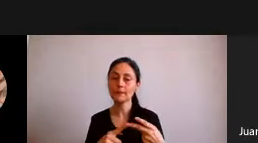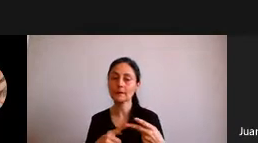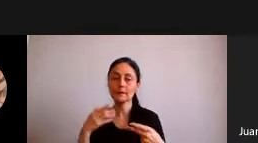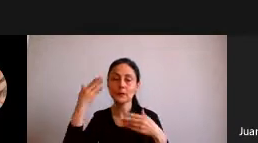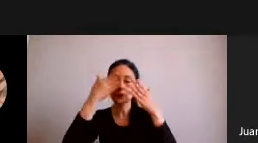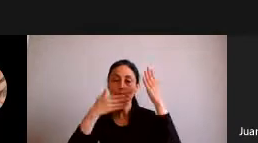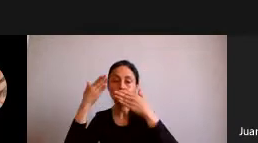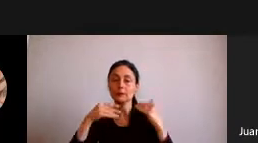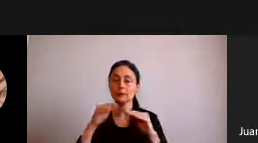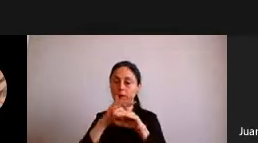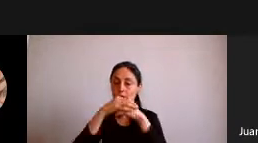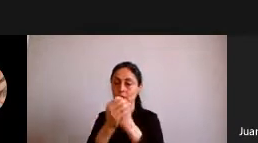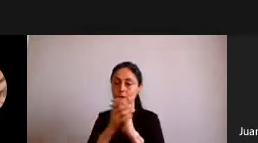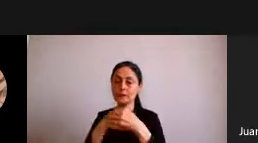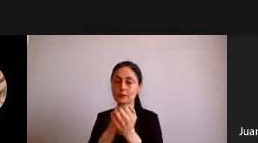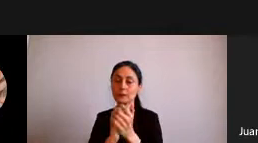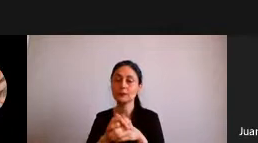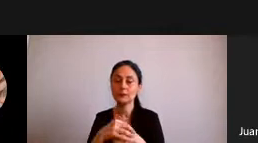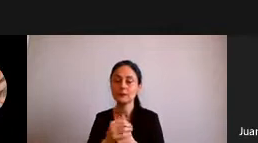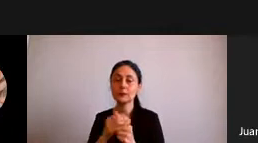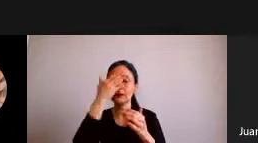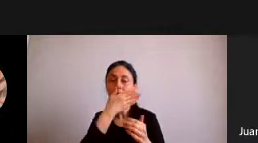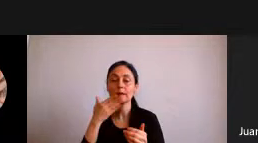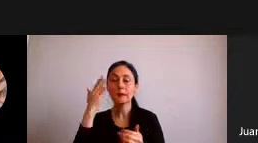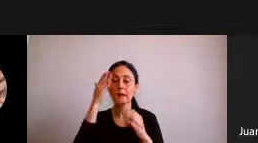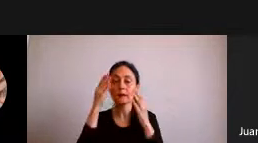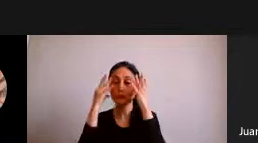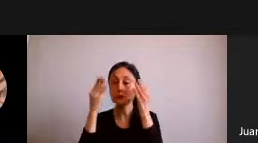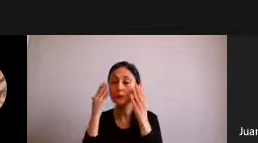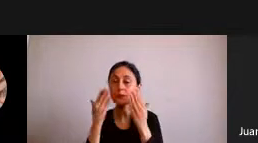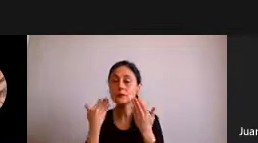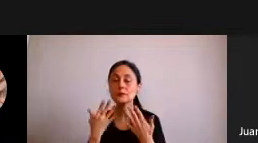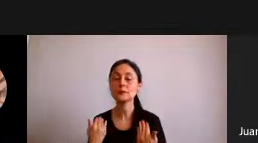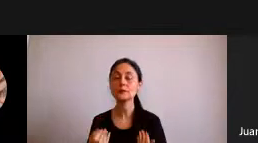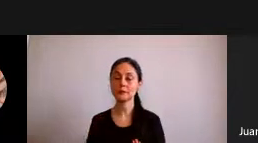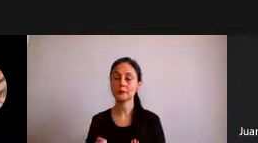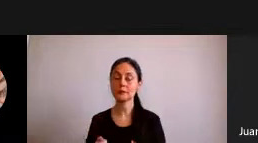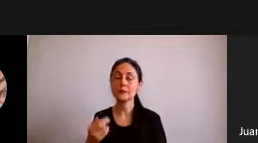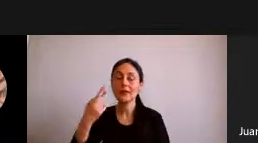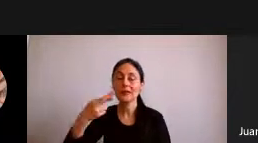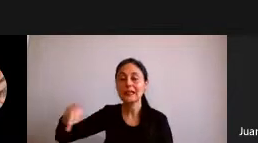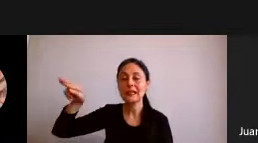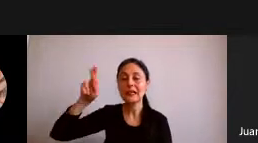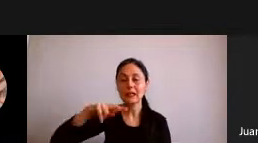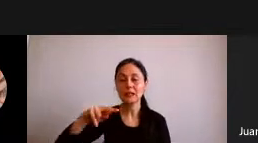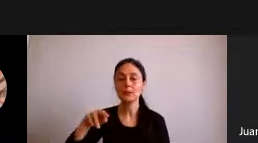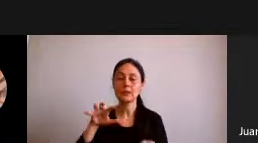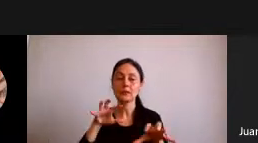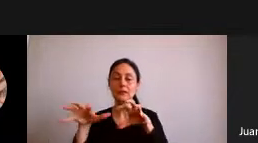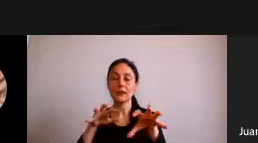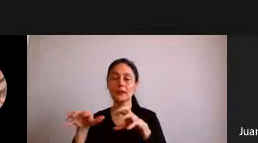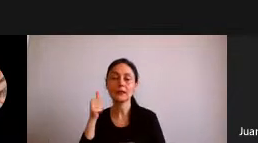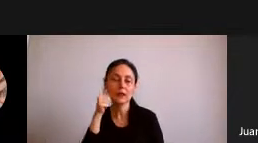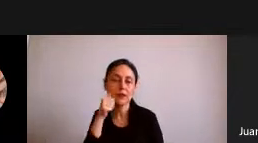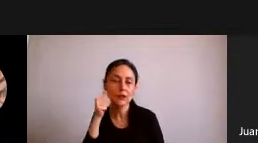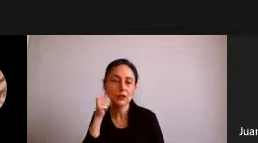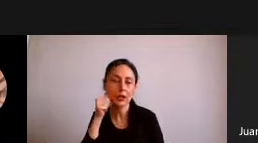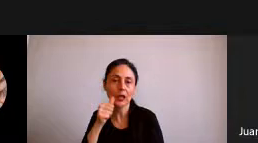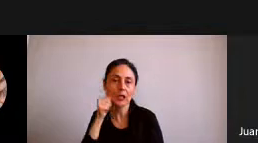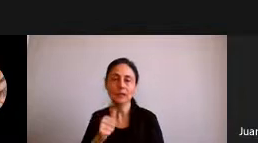decir, lavado de manos, lavado de cara, cosa de que las personas vayan nuevamente retomando sus actividades.